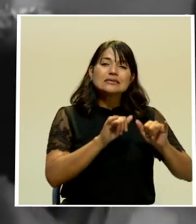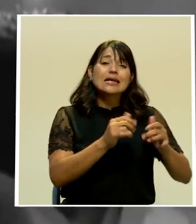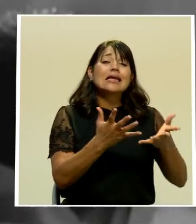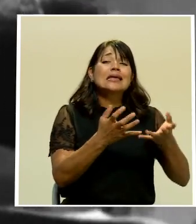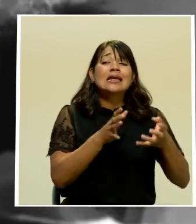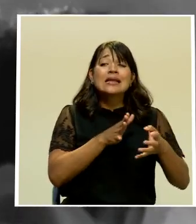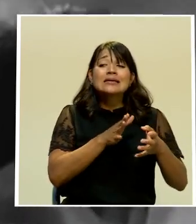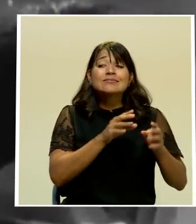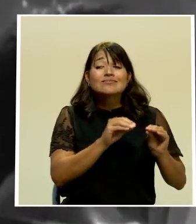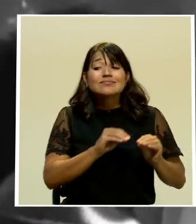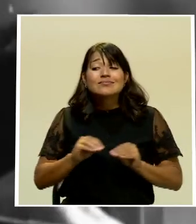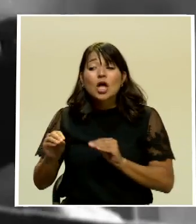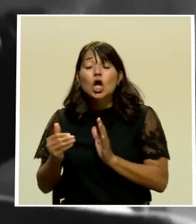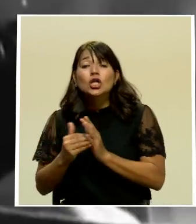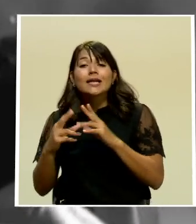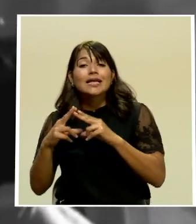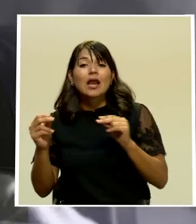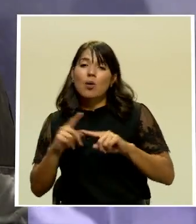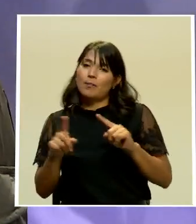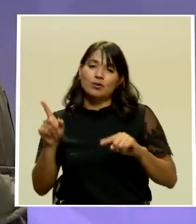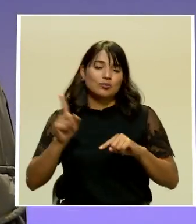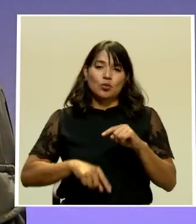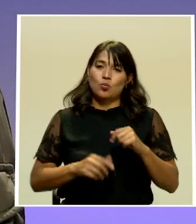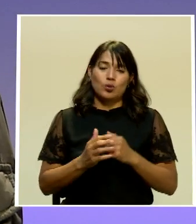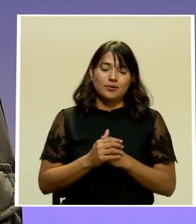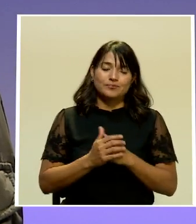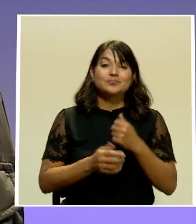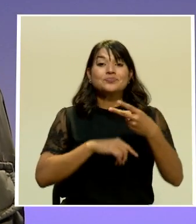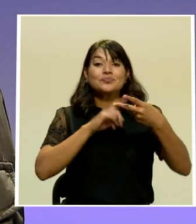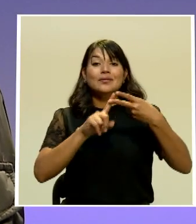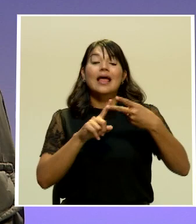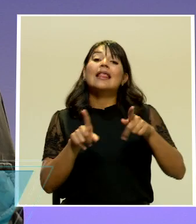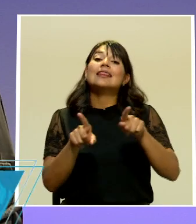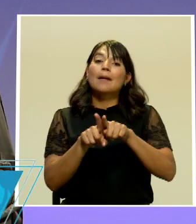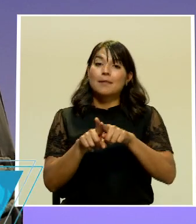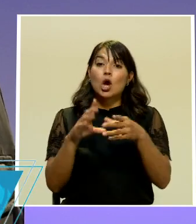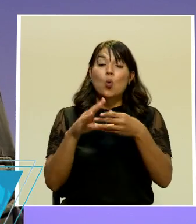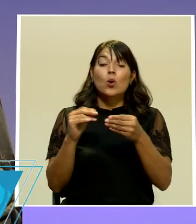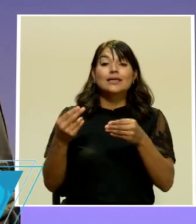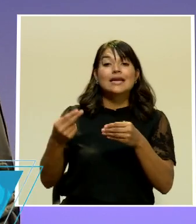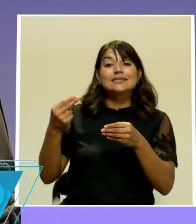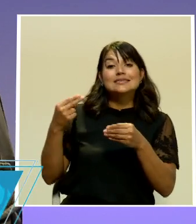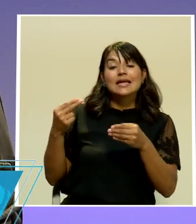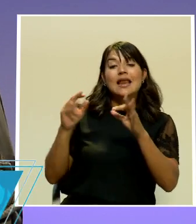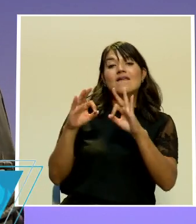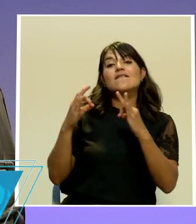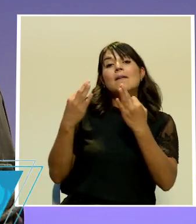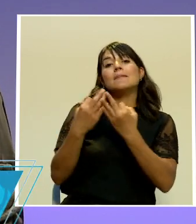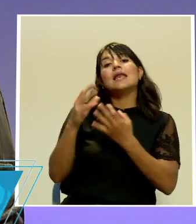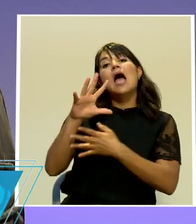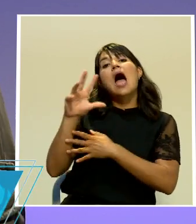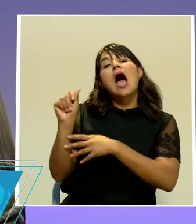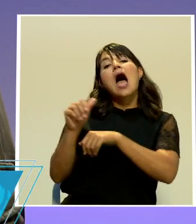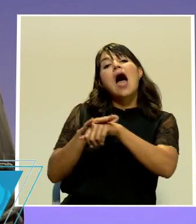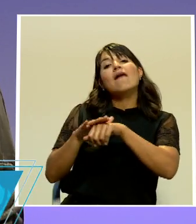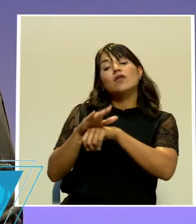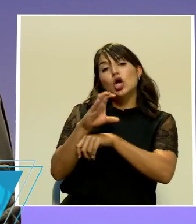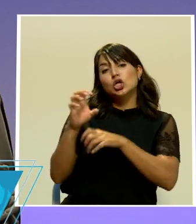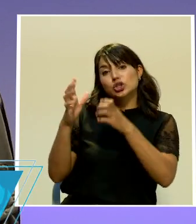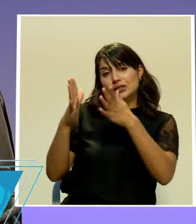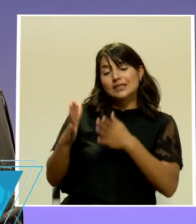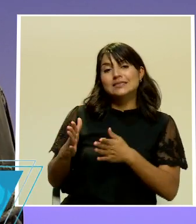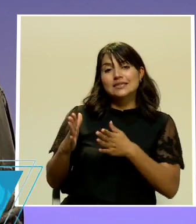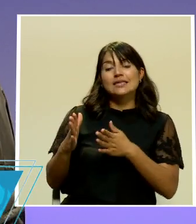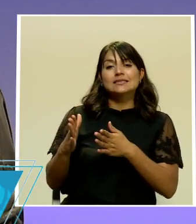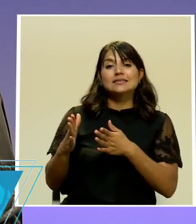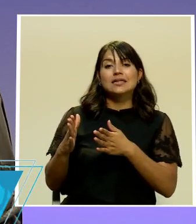puede. Y por el otro lado, tenemos otro retrato, que es el de las familias afro-costarricenses, la familia